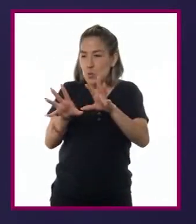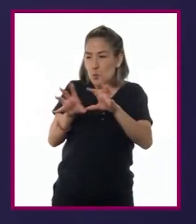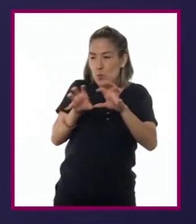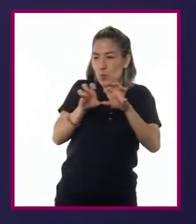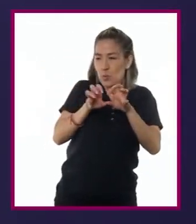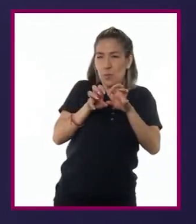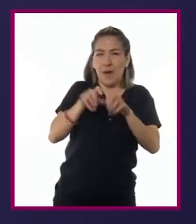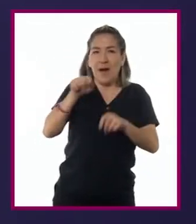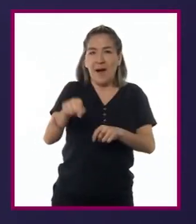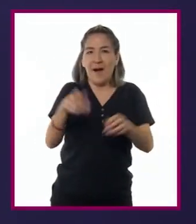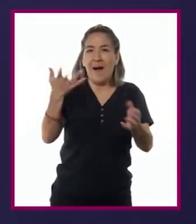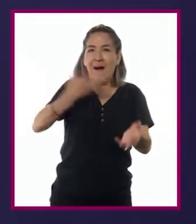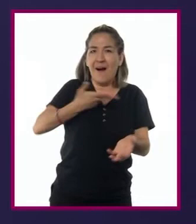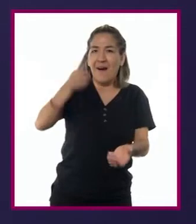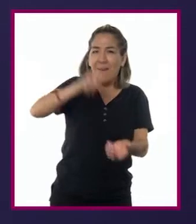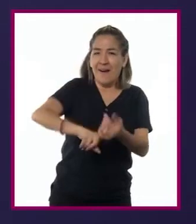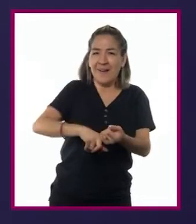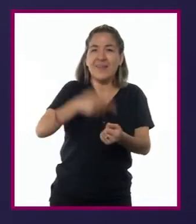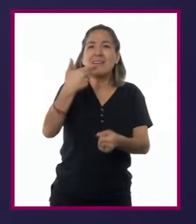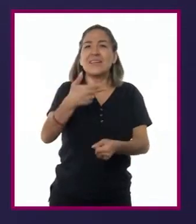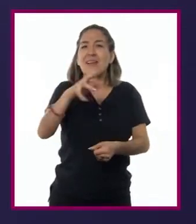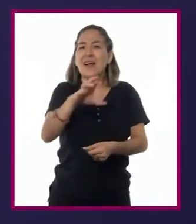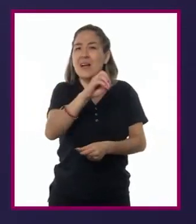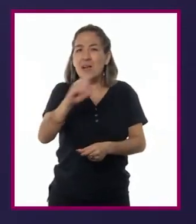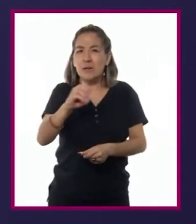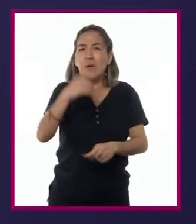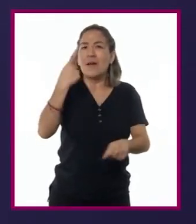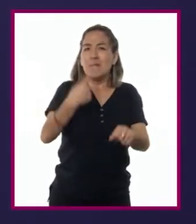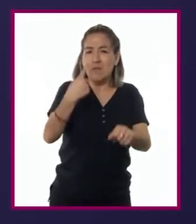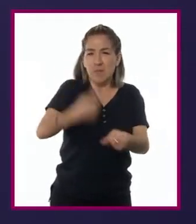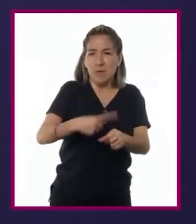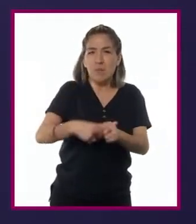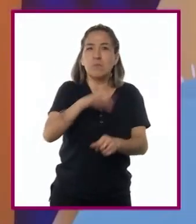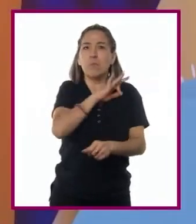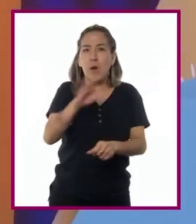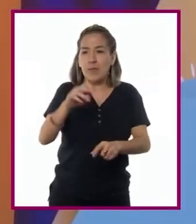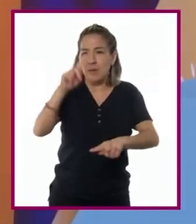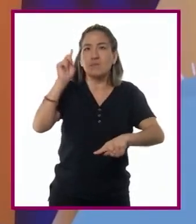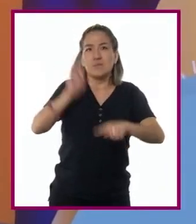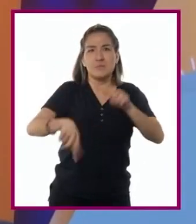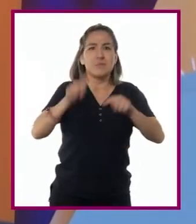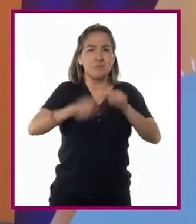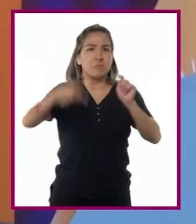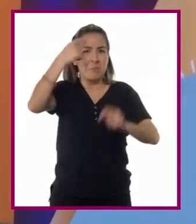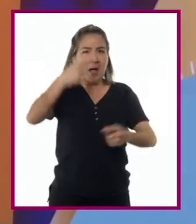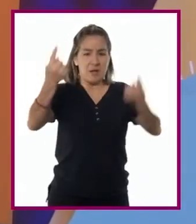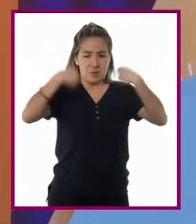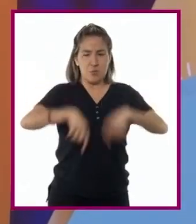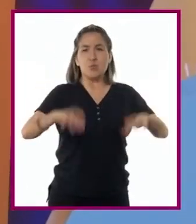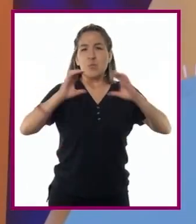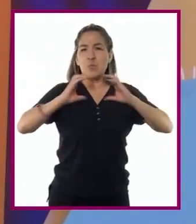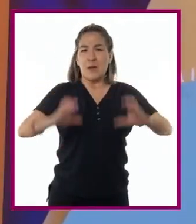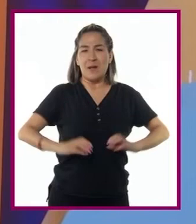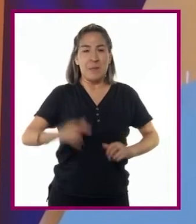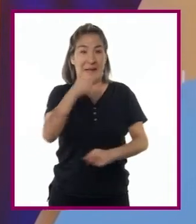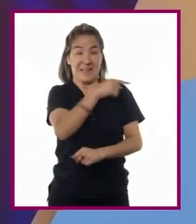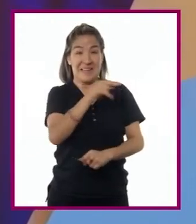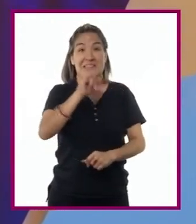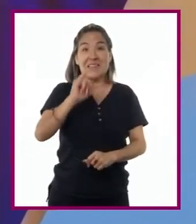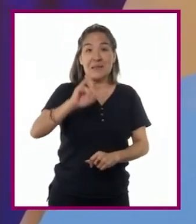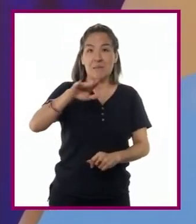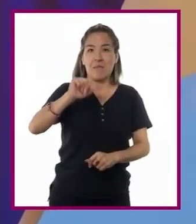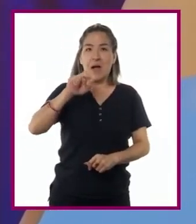podrían hacer lo mismo con las enfermedades para eliminarlas del organismo. Bueno, los imanes atraen